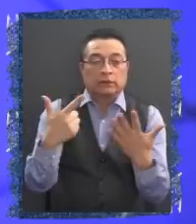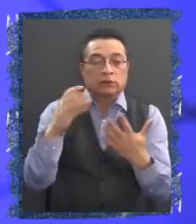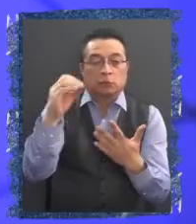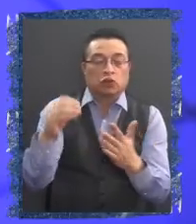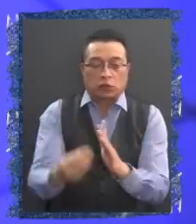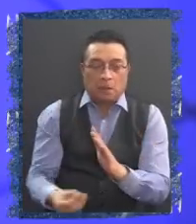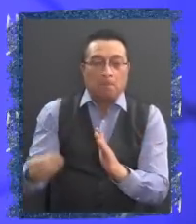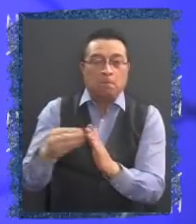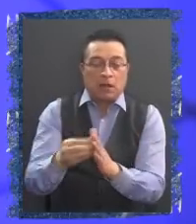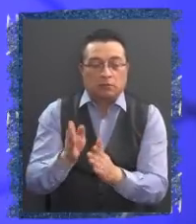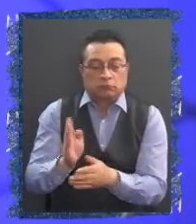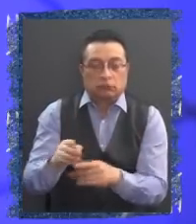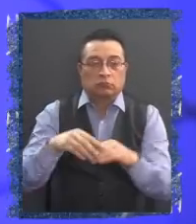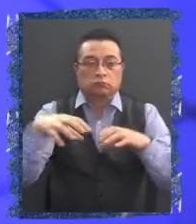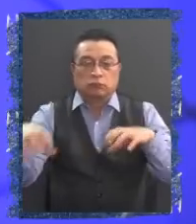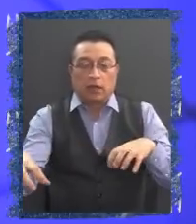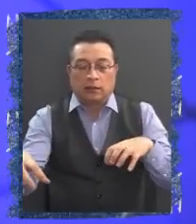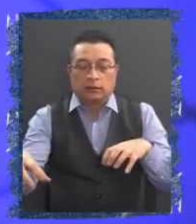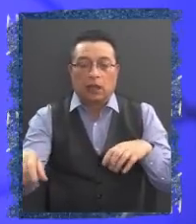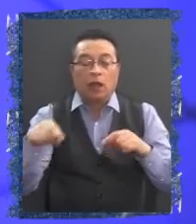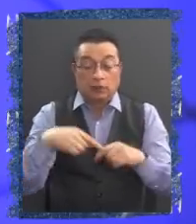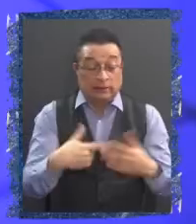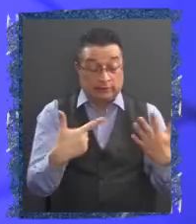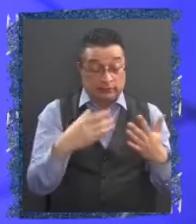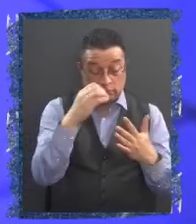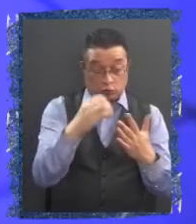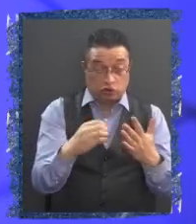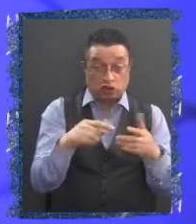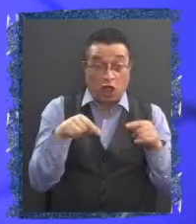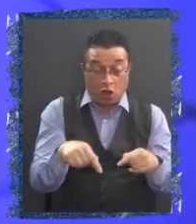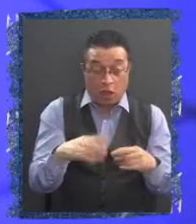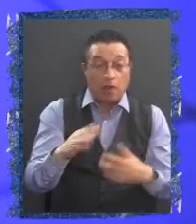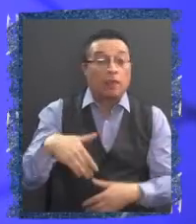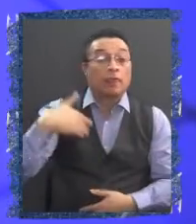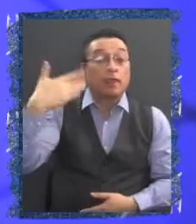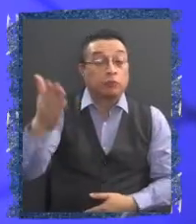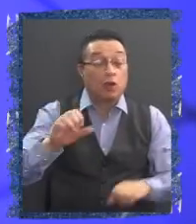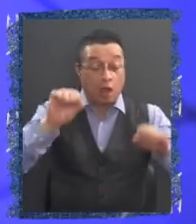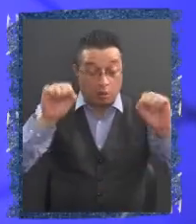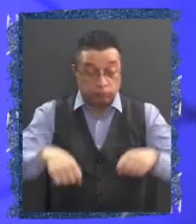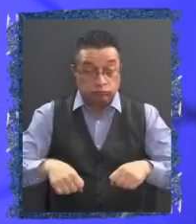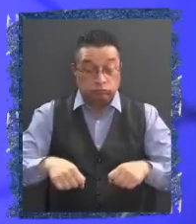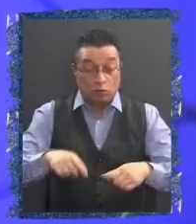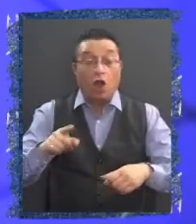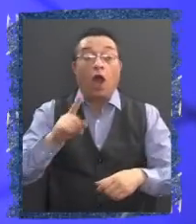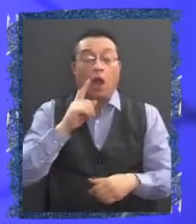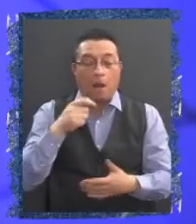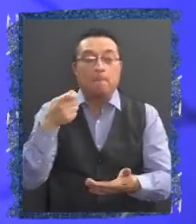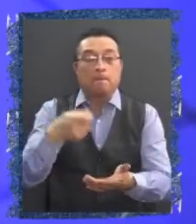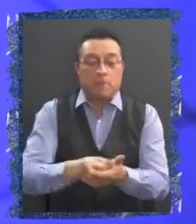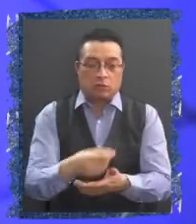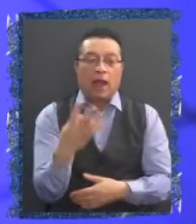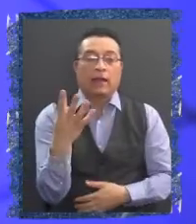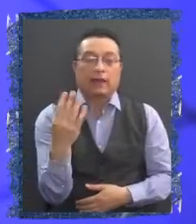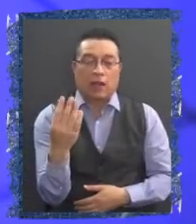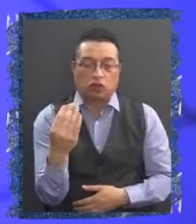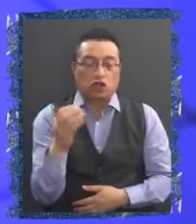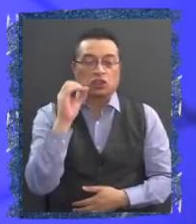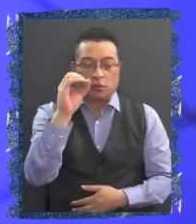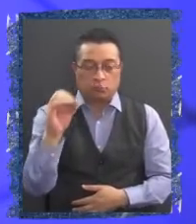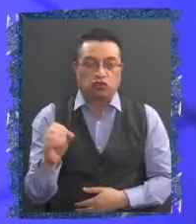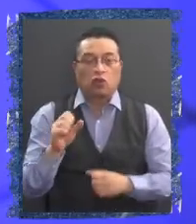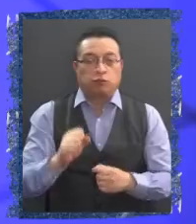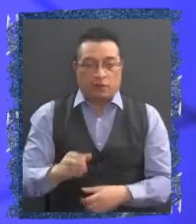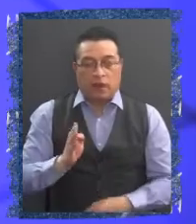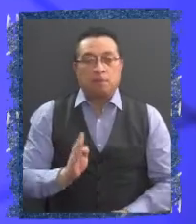para mantener su plan. Es decir, los que hoy día pagan el 7%, el día de mañana, si se aprueba esta Constitución, van a pagar el 14% para mantener su